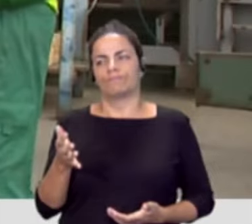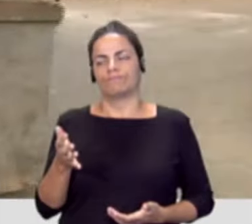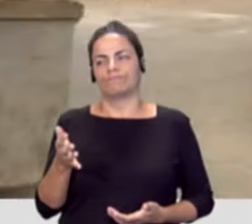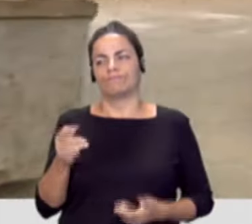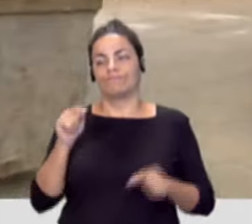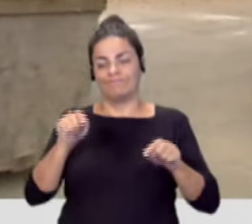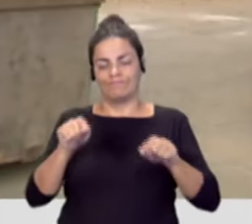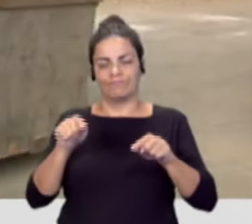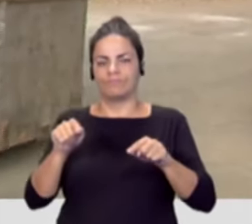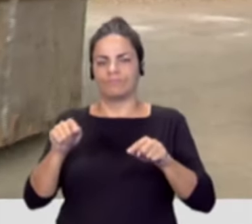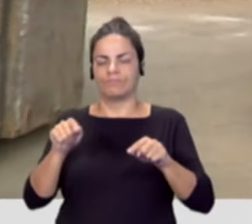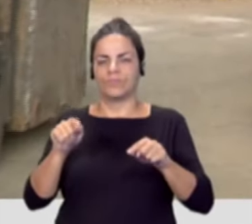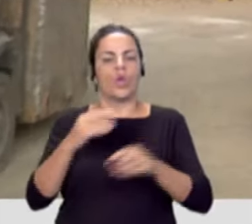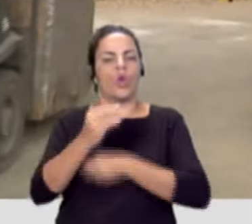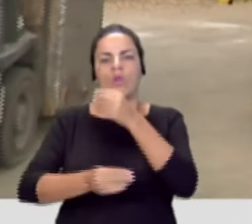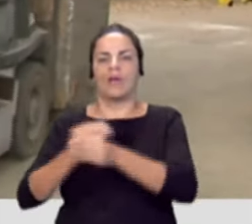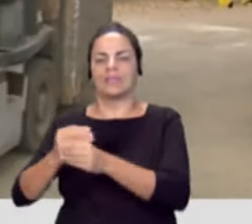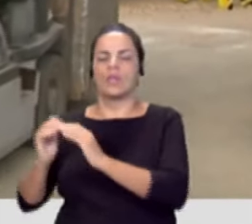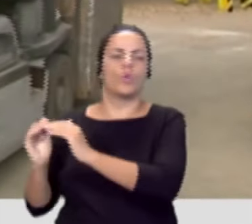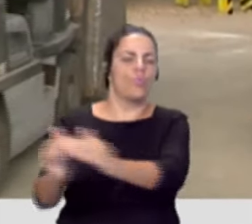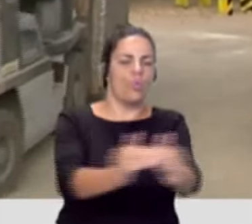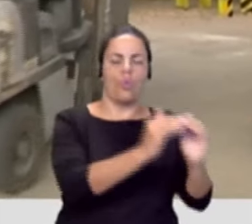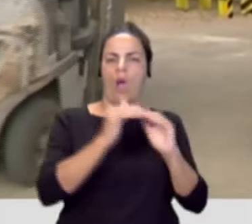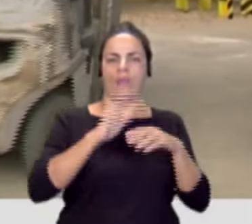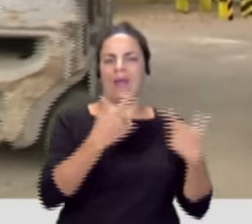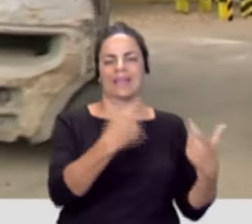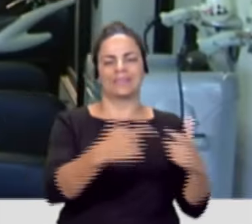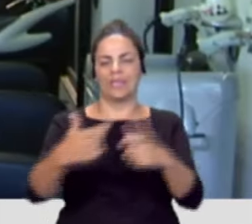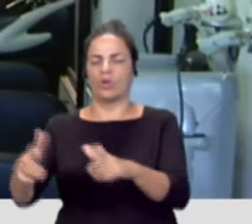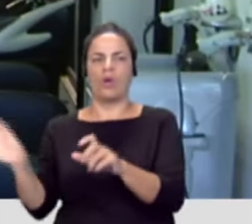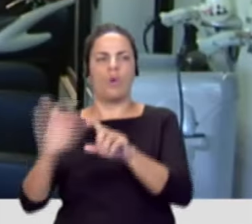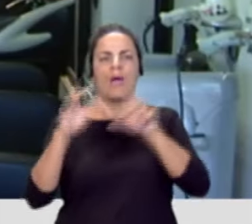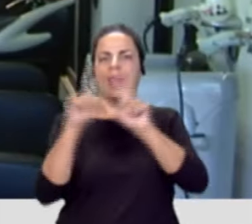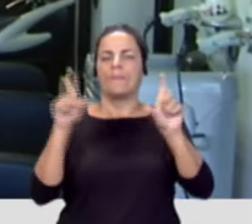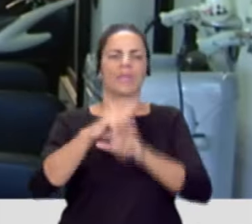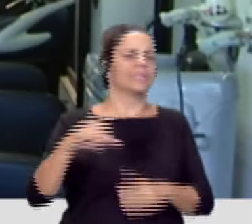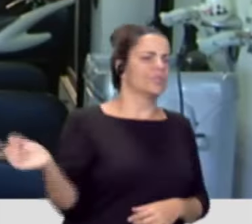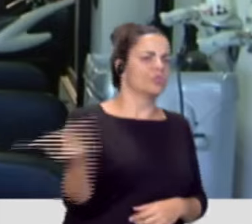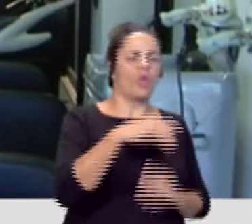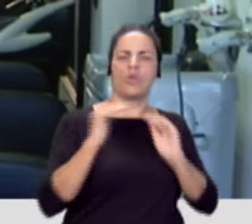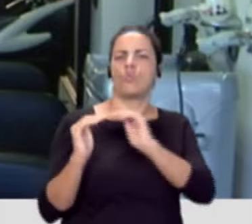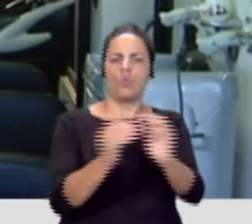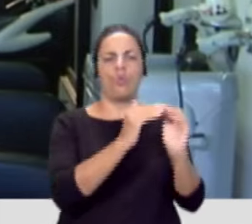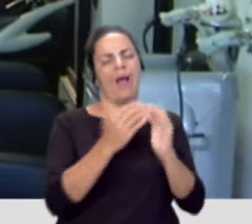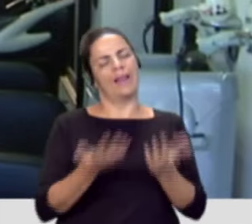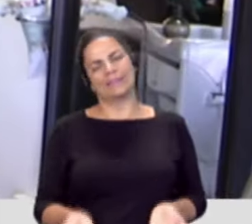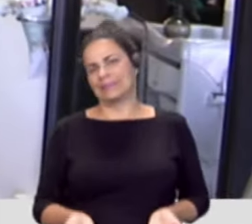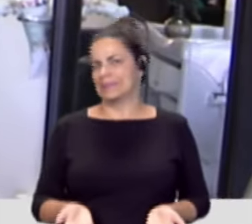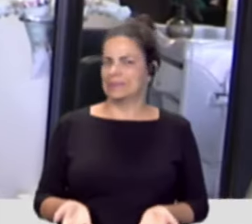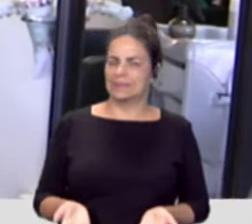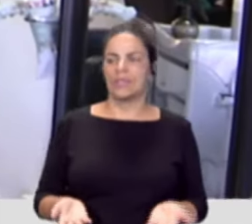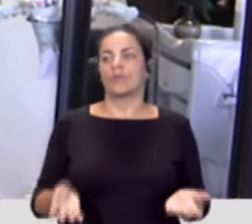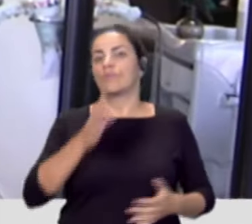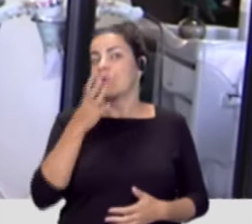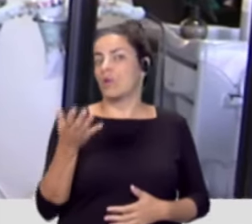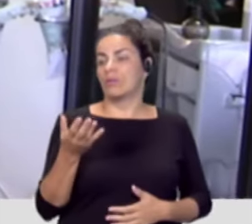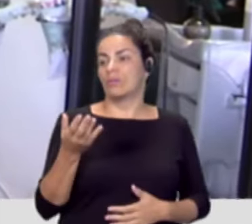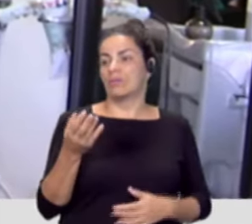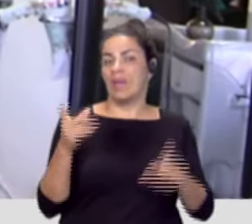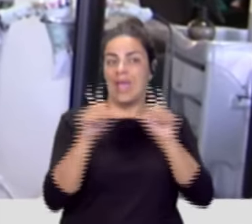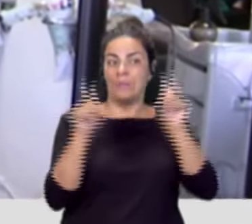tratar exactamente igual a todos los sectores y que se vaya a tratar igual a todas las empresas. Hay que tener en cuenta de que el 98%